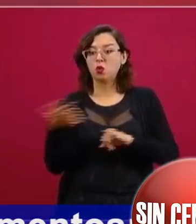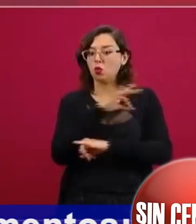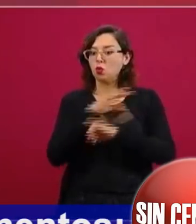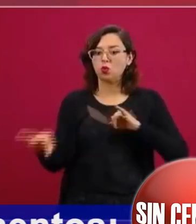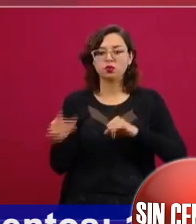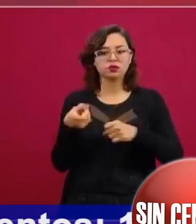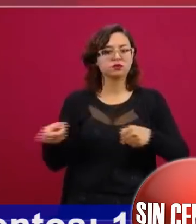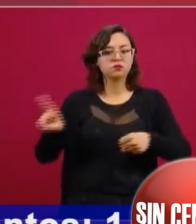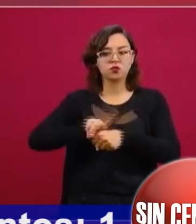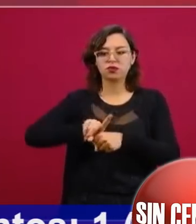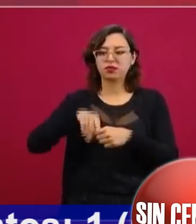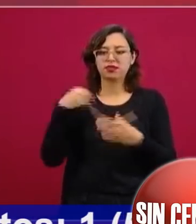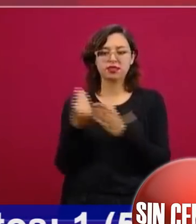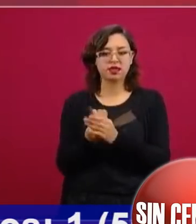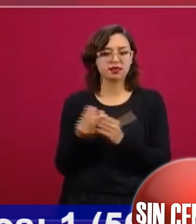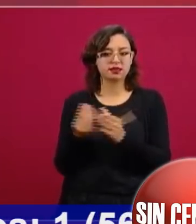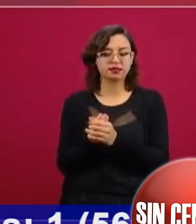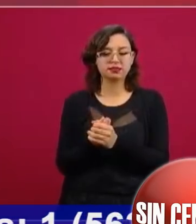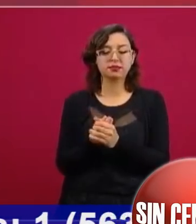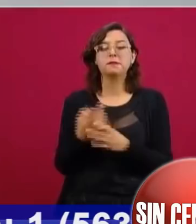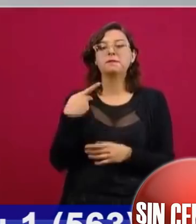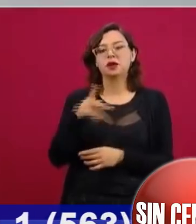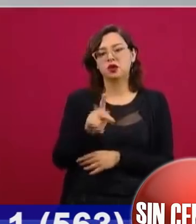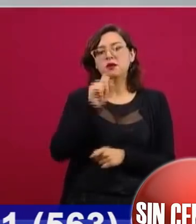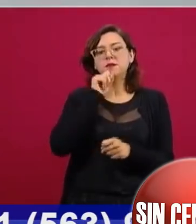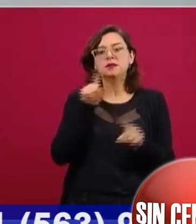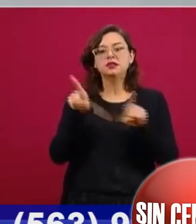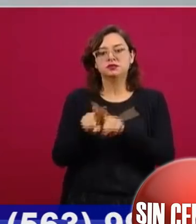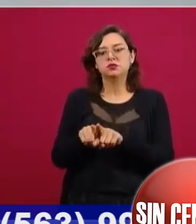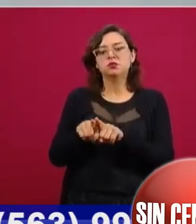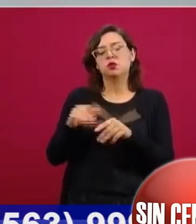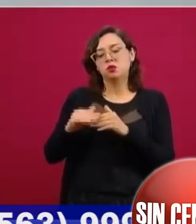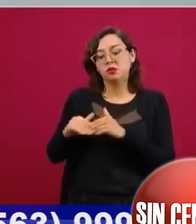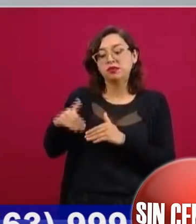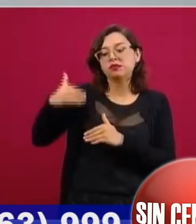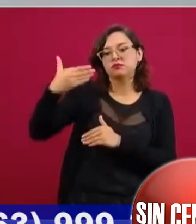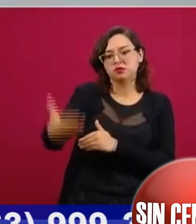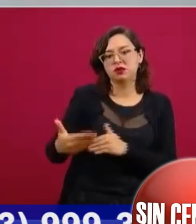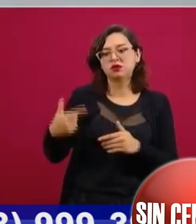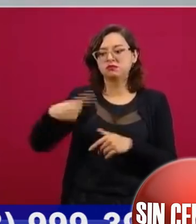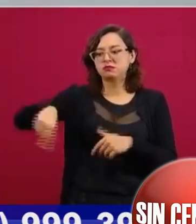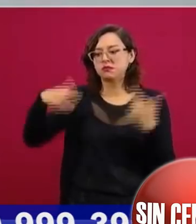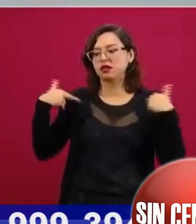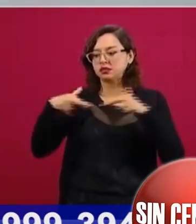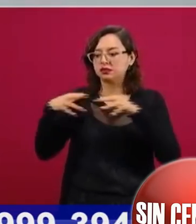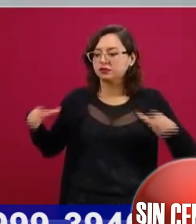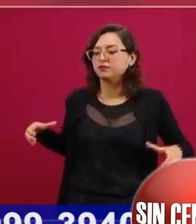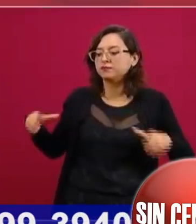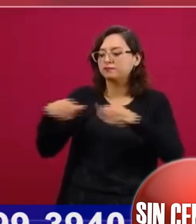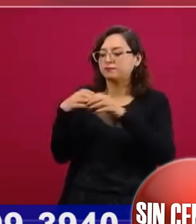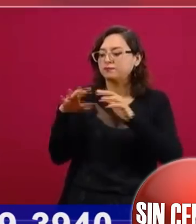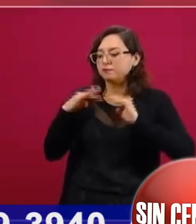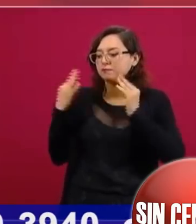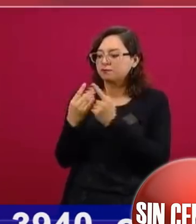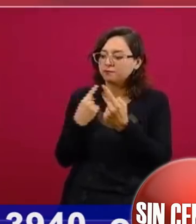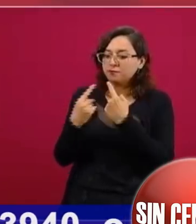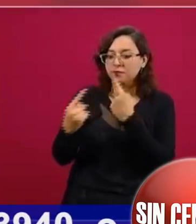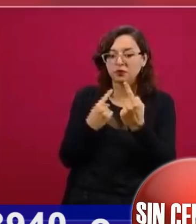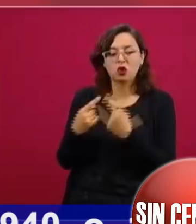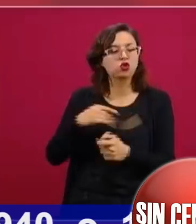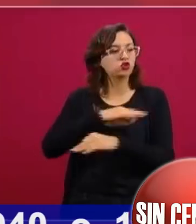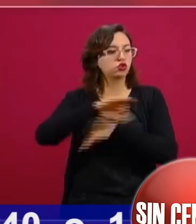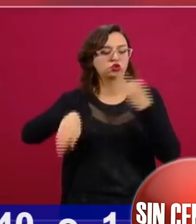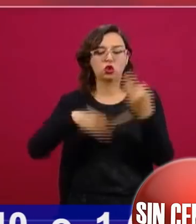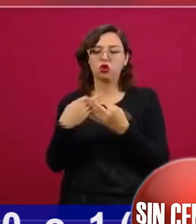clases, aunque también habría un consejo técnico escolar posterior. Todo esto va a estar publicado. En el caso